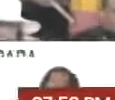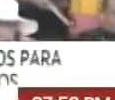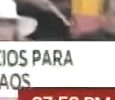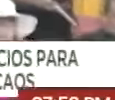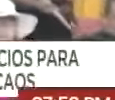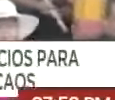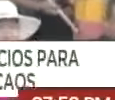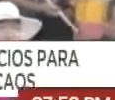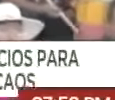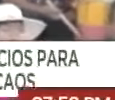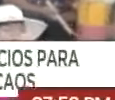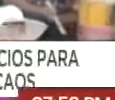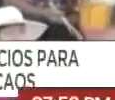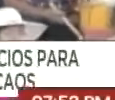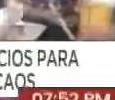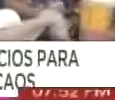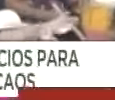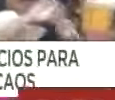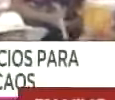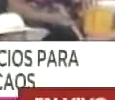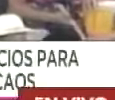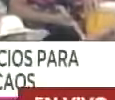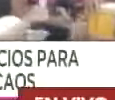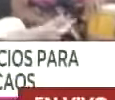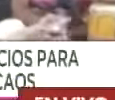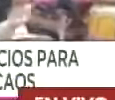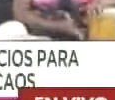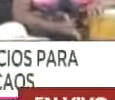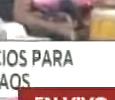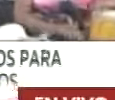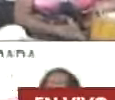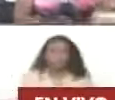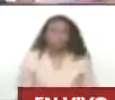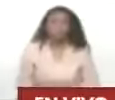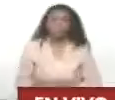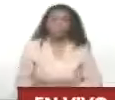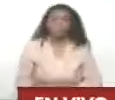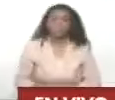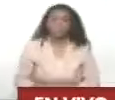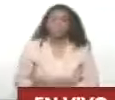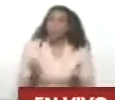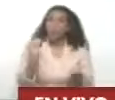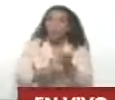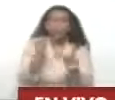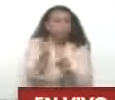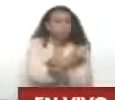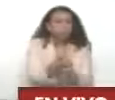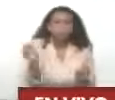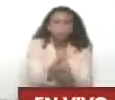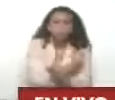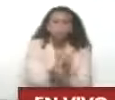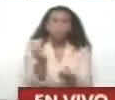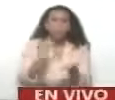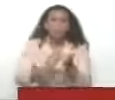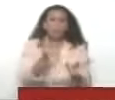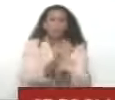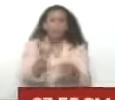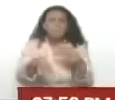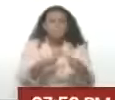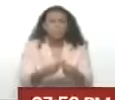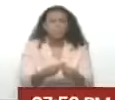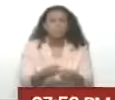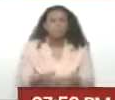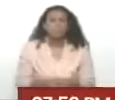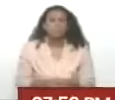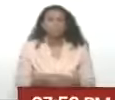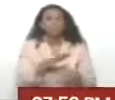No volverá la guarimba, no volverá la violencia, no volverán ellos, ni ellas, no volverán. Precisamente